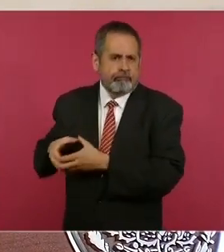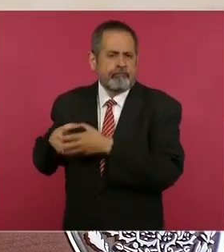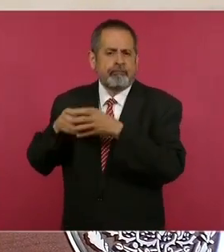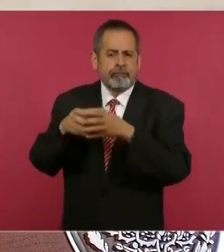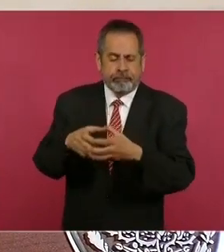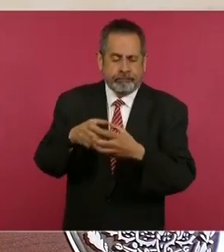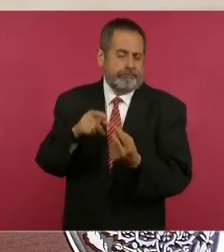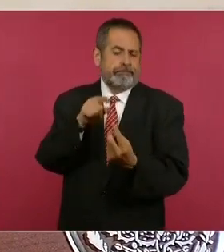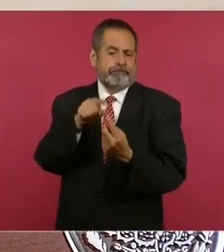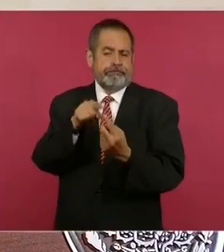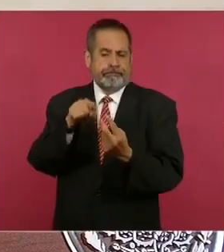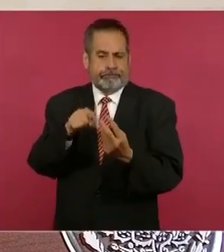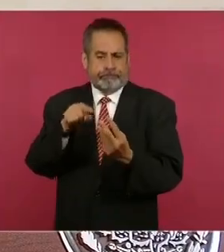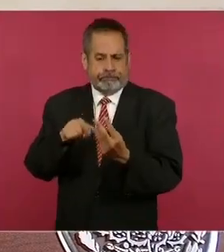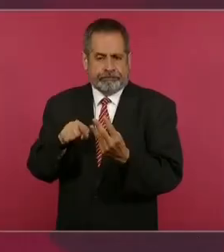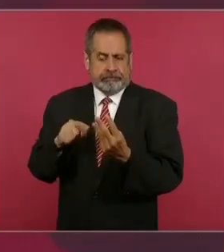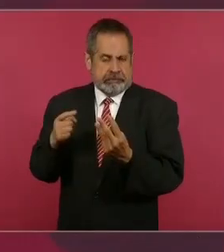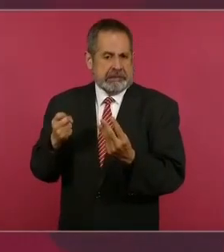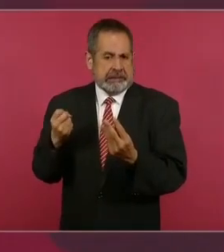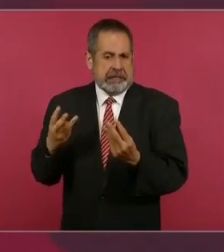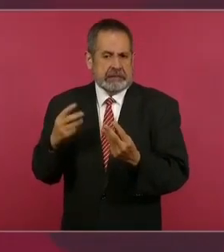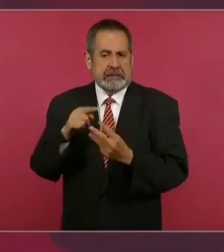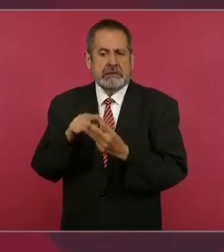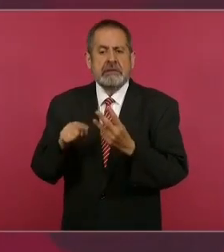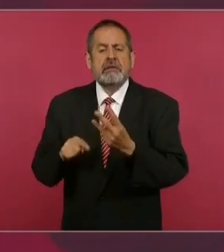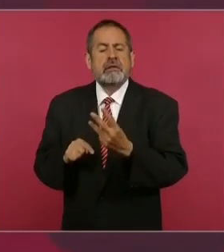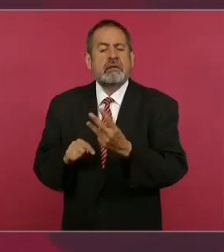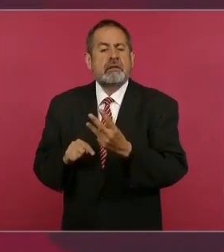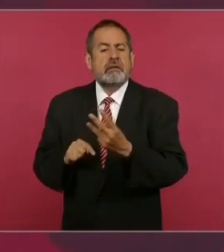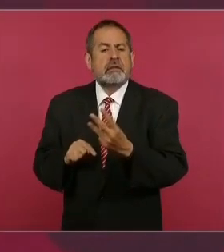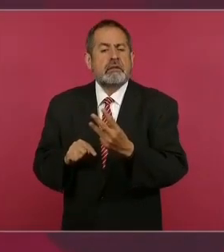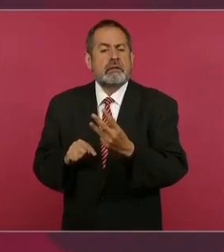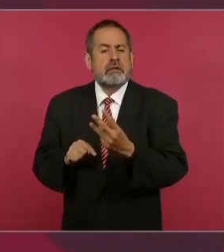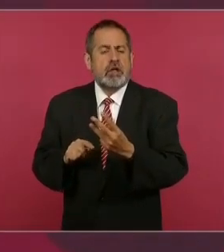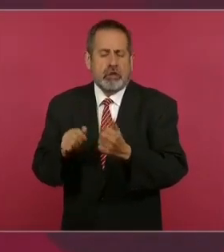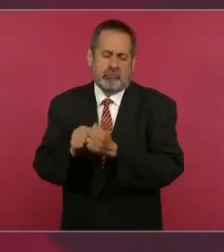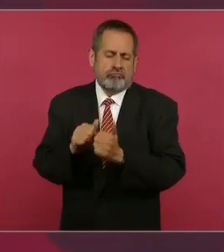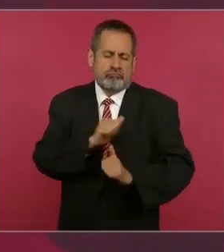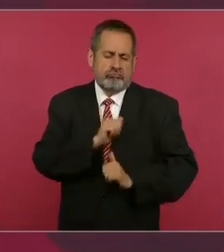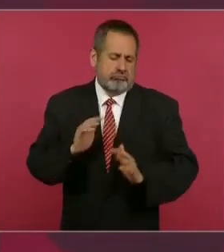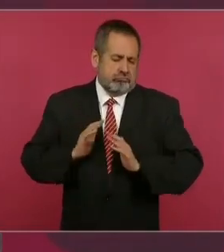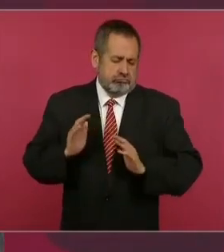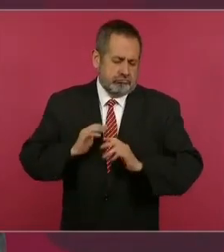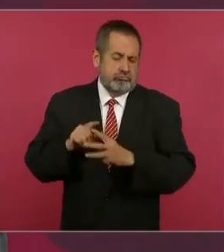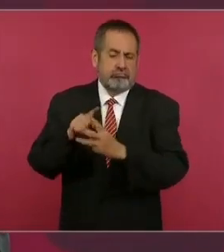estas tres instituciones de las Fuerzas Armadas